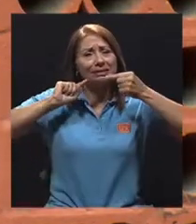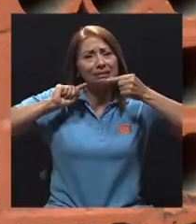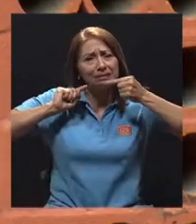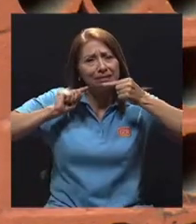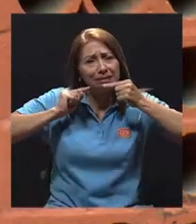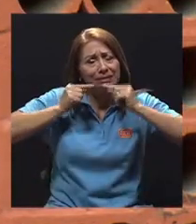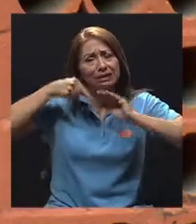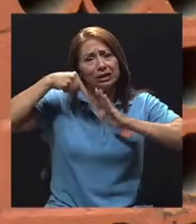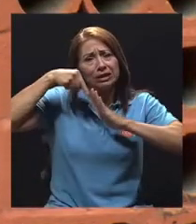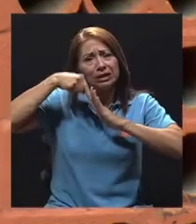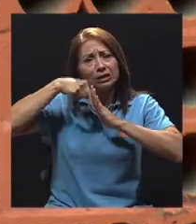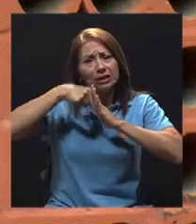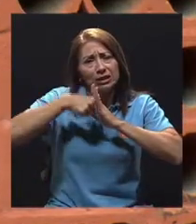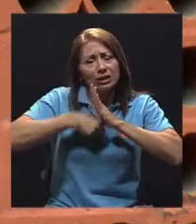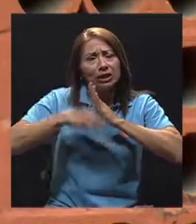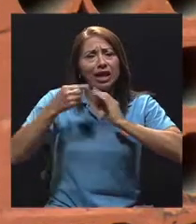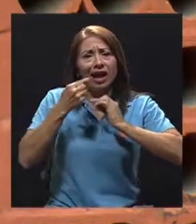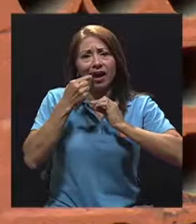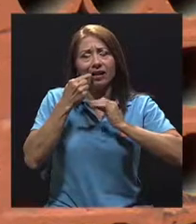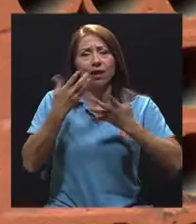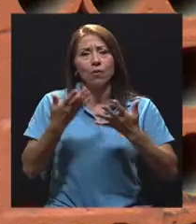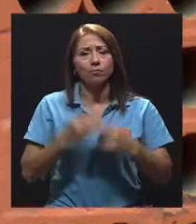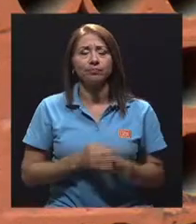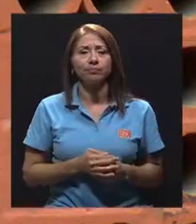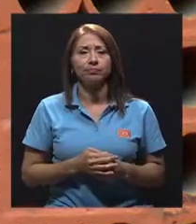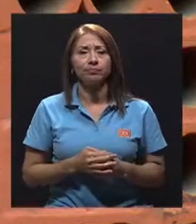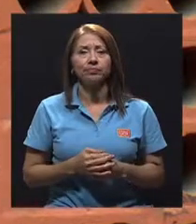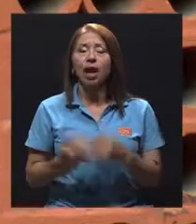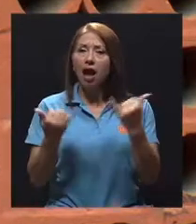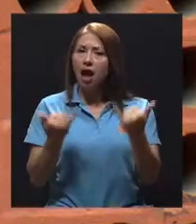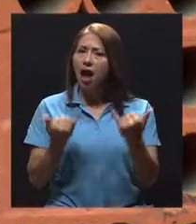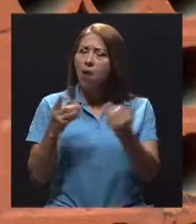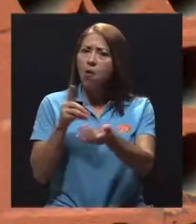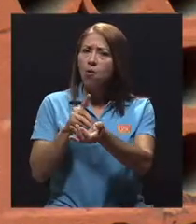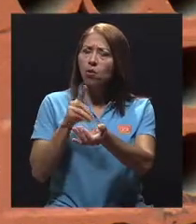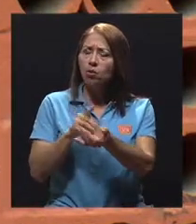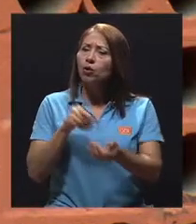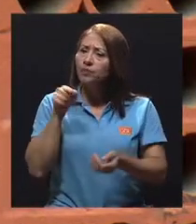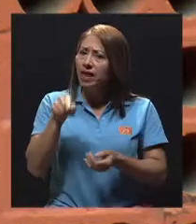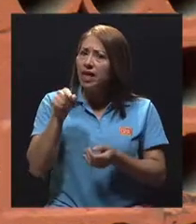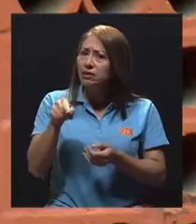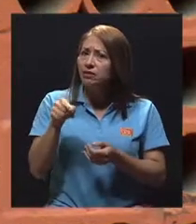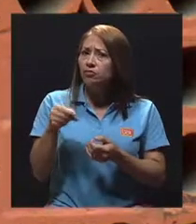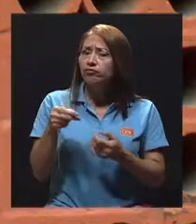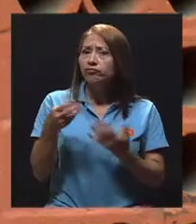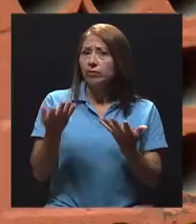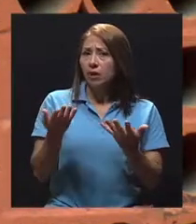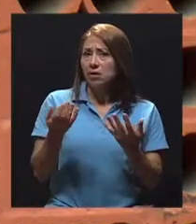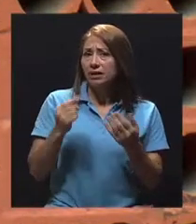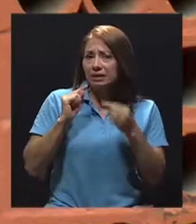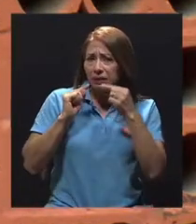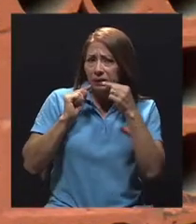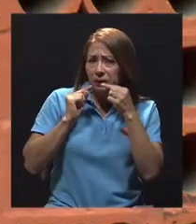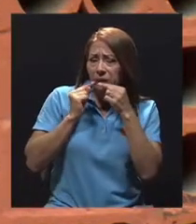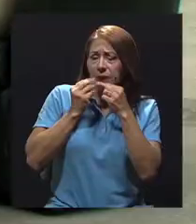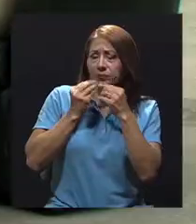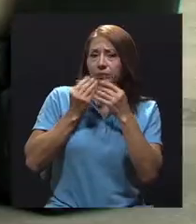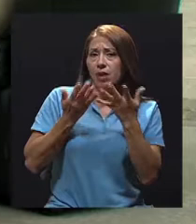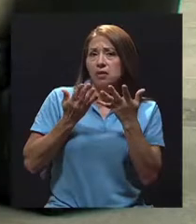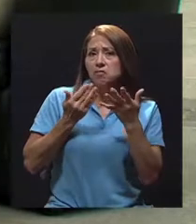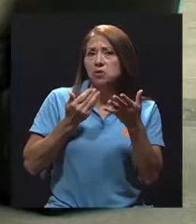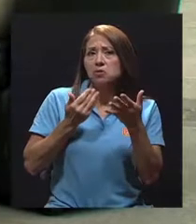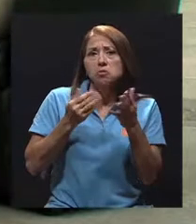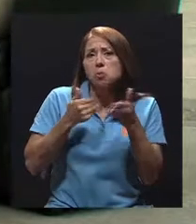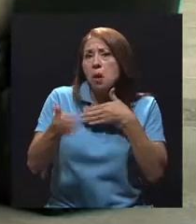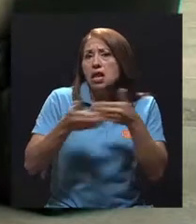agudo, localizado o generalizado en la cavidad oral. Ahora bien, doctor, este padecimiento, podríamos decirlo, Patrick, que está